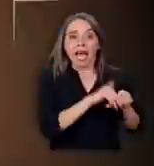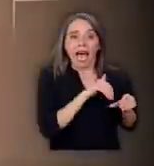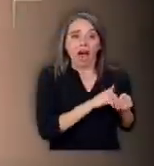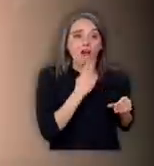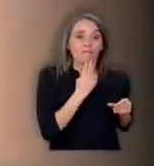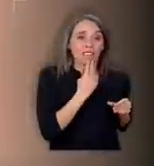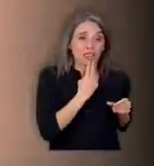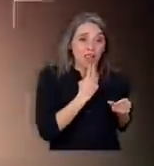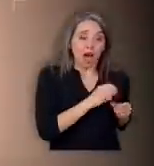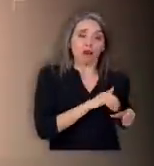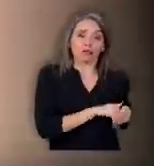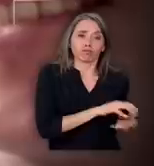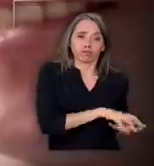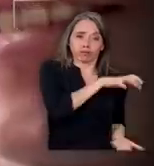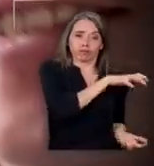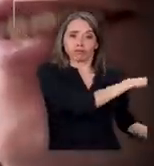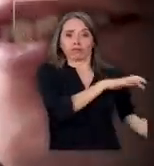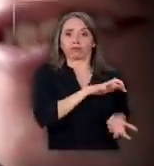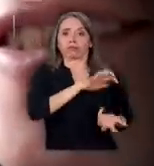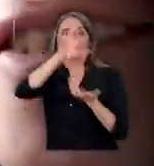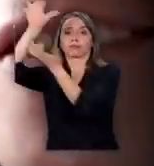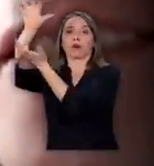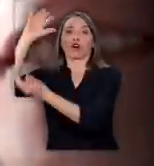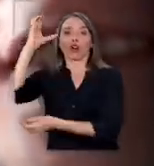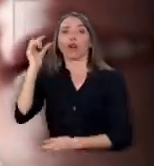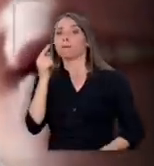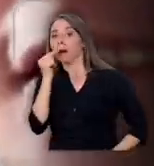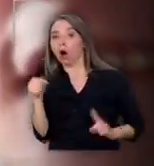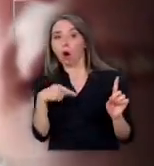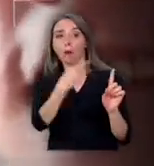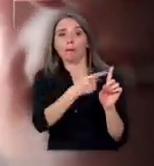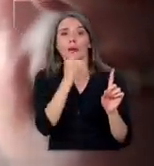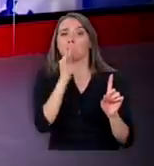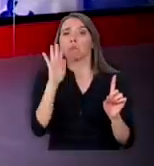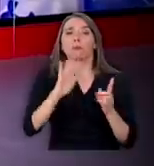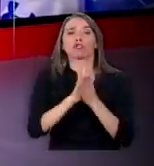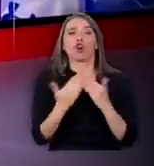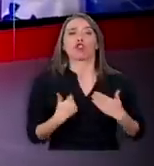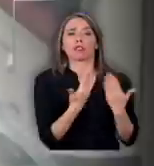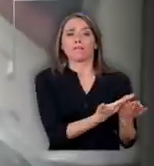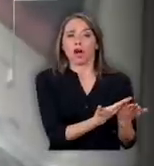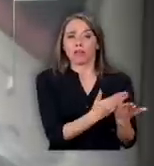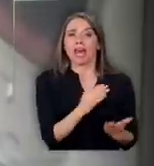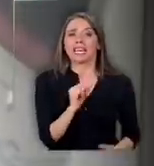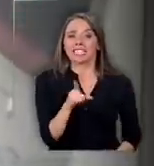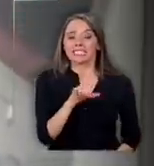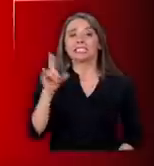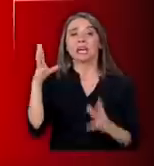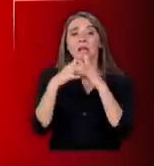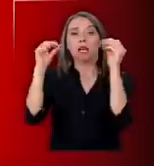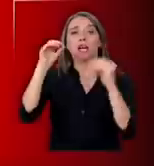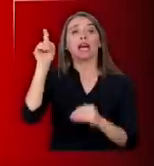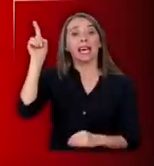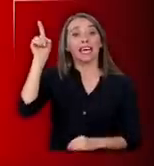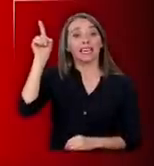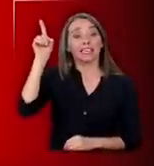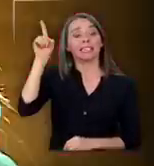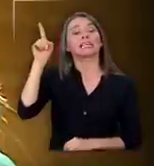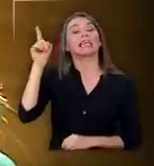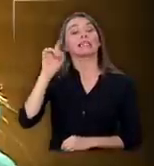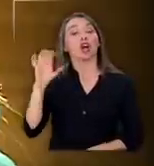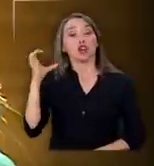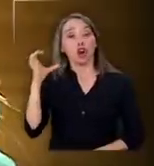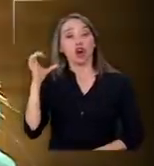vida y se fue a Colombia. Juan Valderrama le prometió todo a Ilse Ojeda. Desapareció en Colombia, descubrió que tenía otra novia. Yo